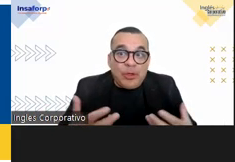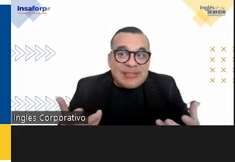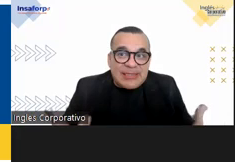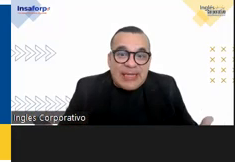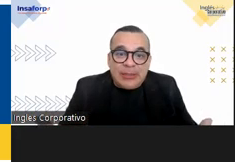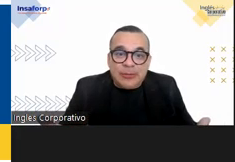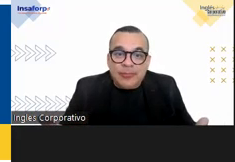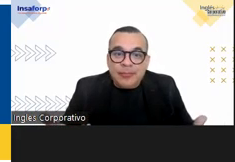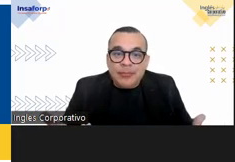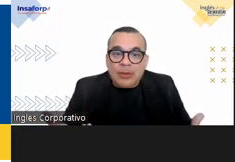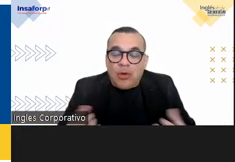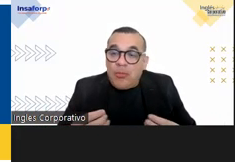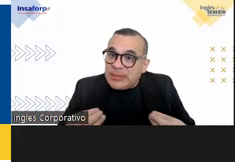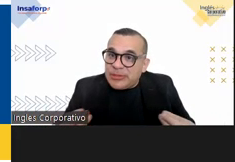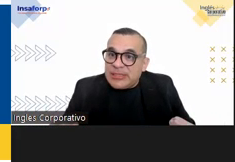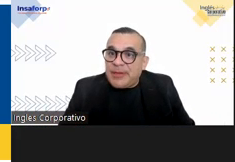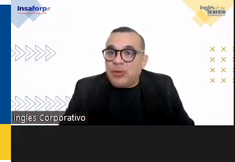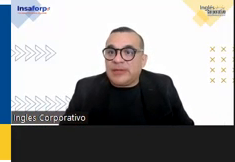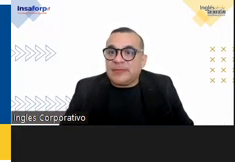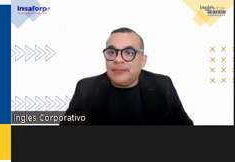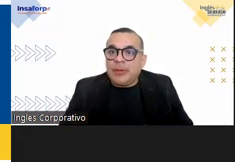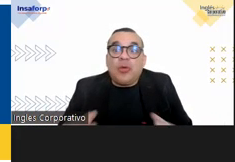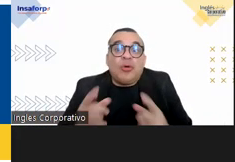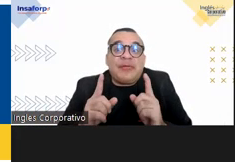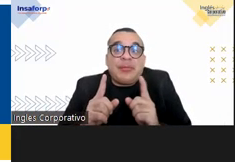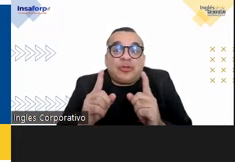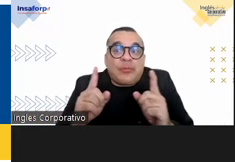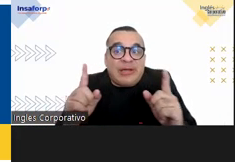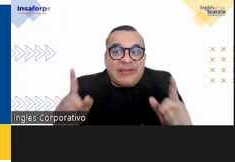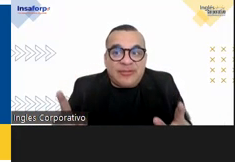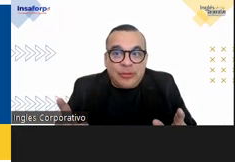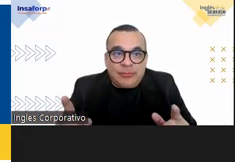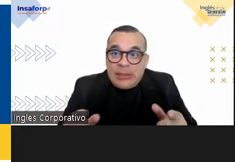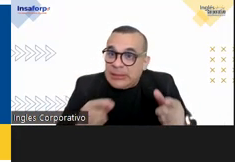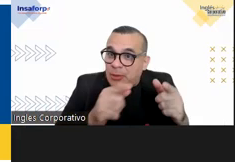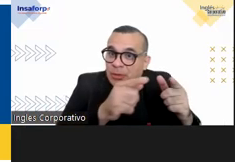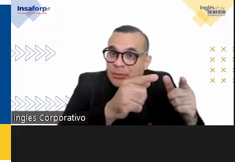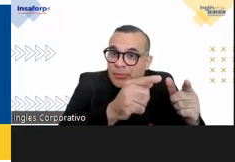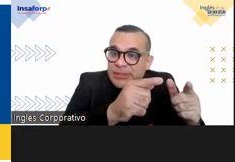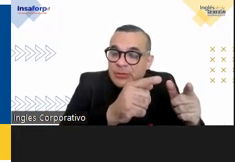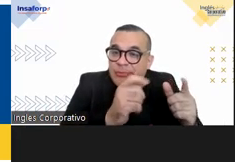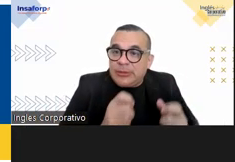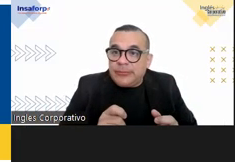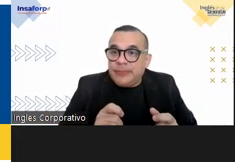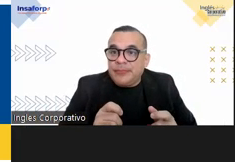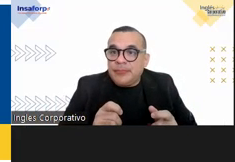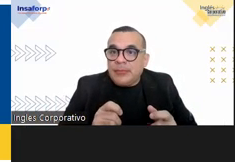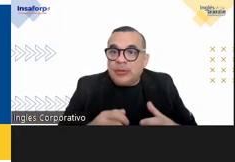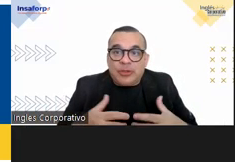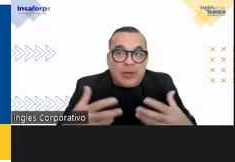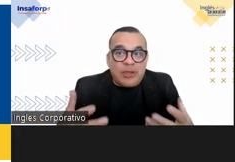los números que están dando. ¿Cómo hacemos esas mejoras? ¿Cómo deberíamos de tomar una decisión? De acuerdo a un